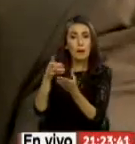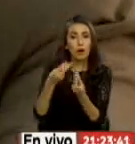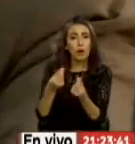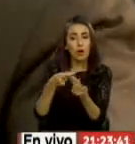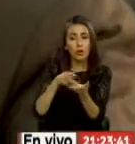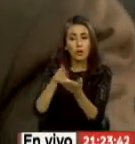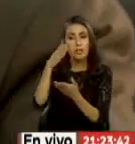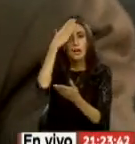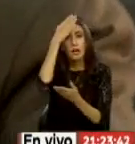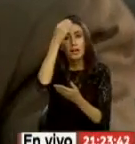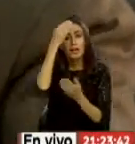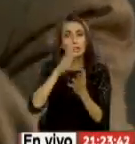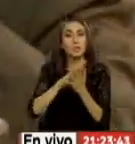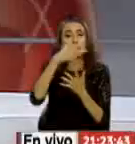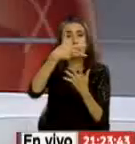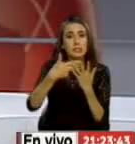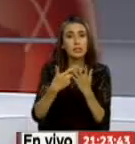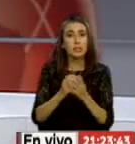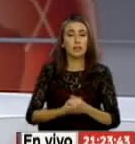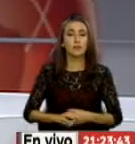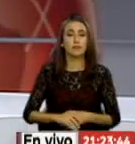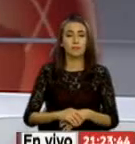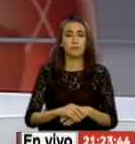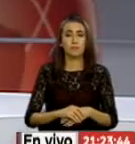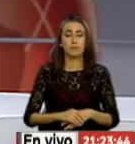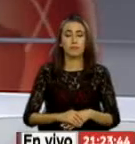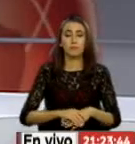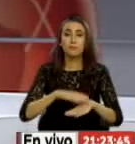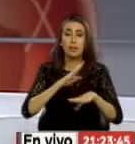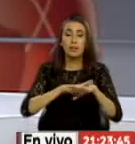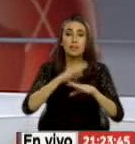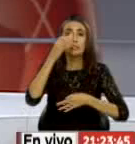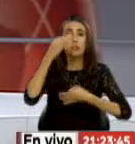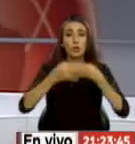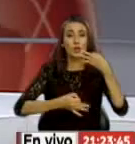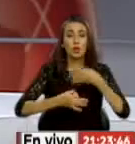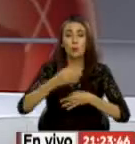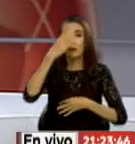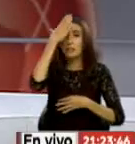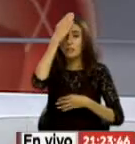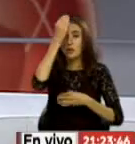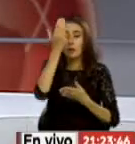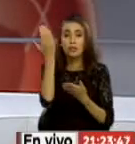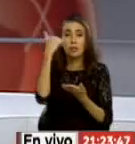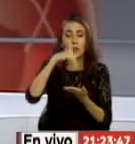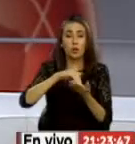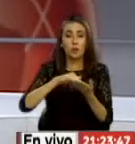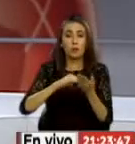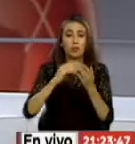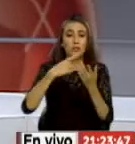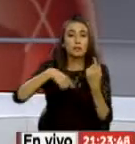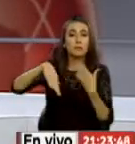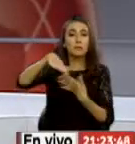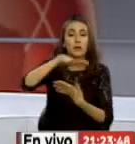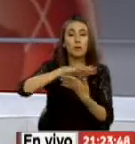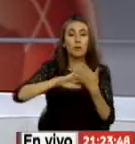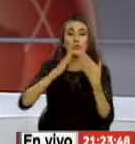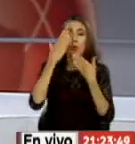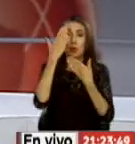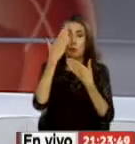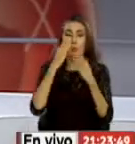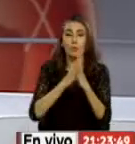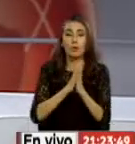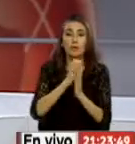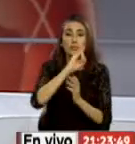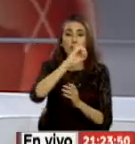en efectivo o en cheque. El llamado a juicio al vicepresidente Jorge Glass replantea el entorno político. Jorge Yunda, legislador